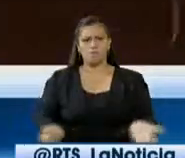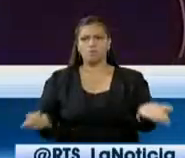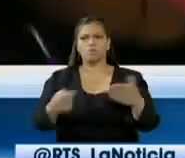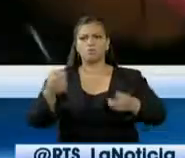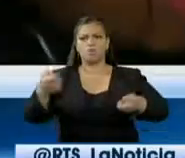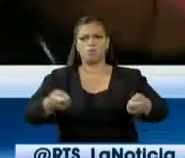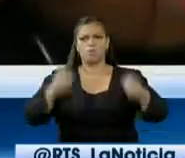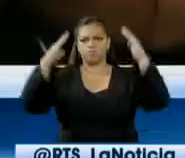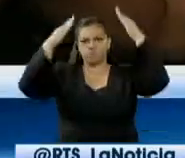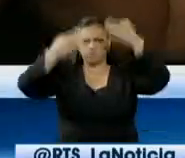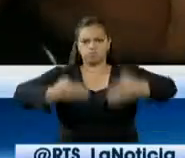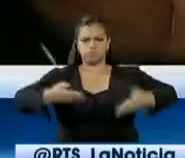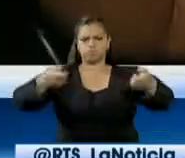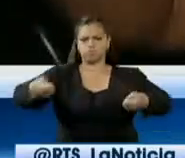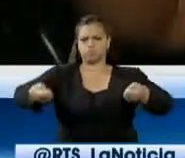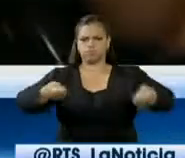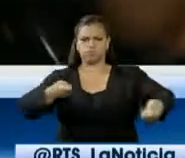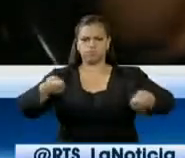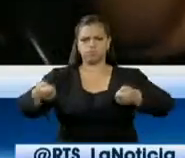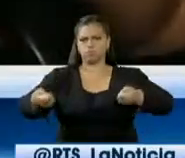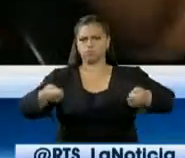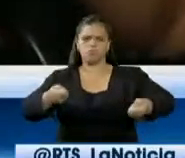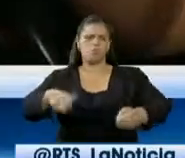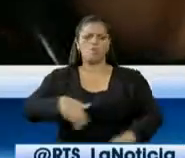ciudad. El problema es que